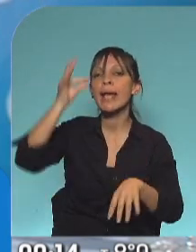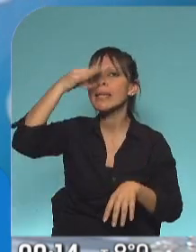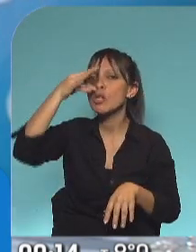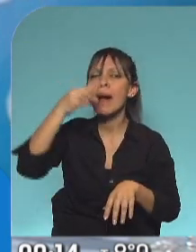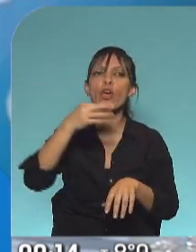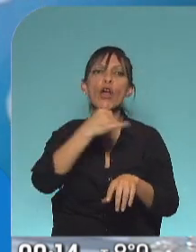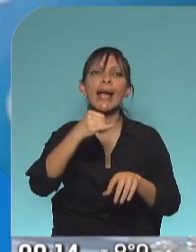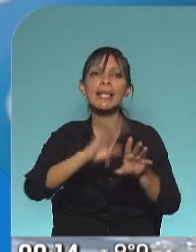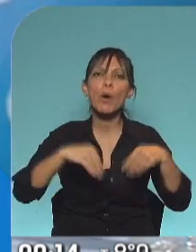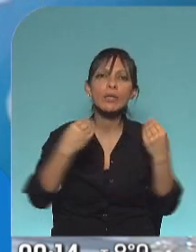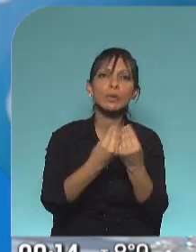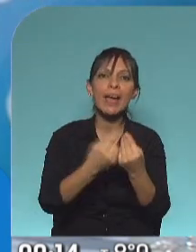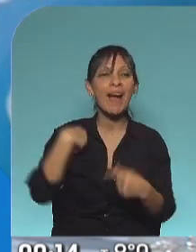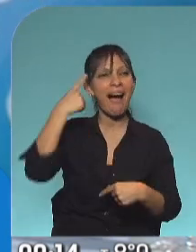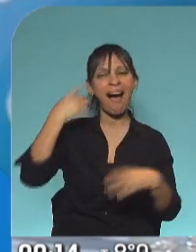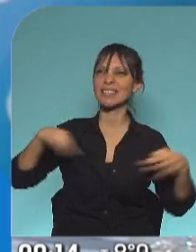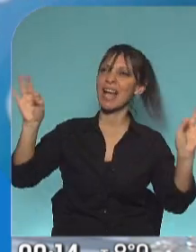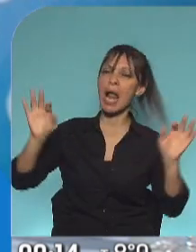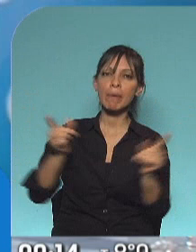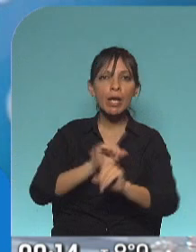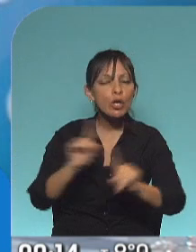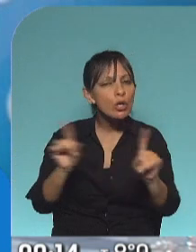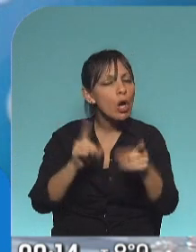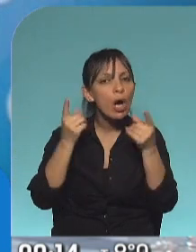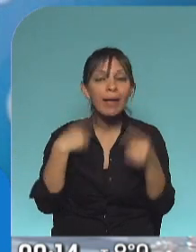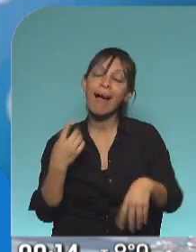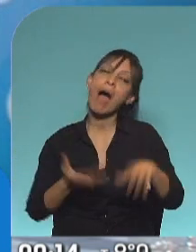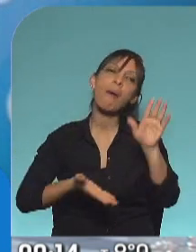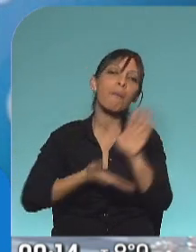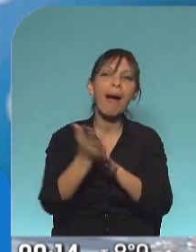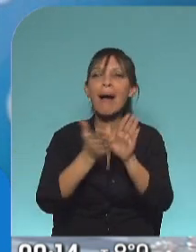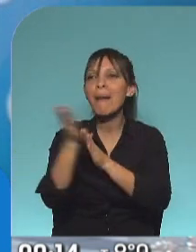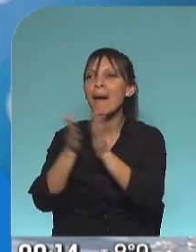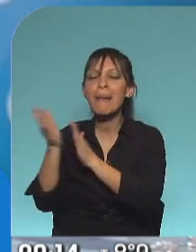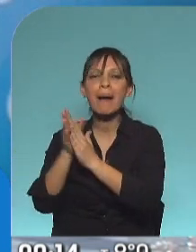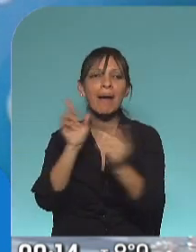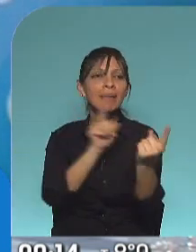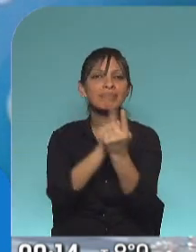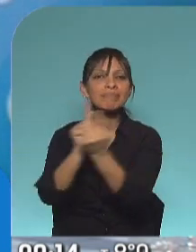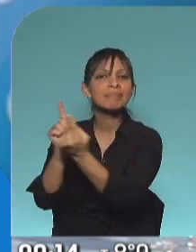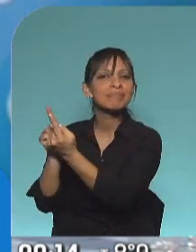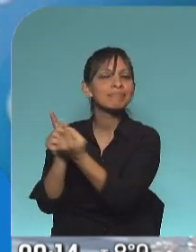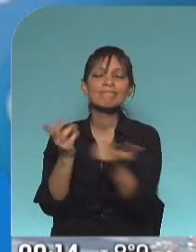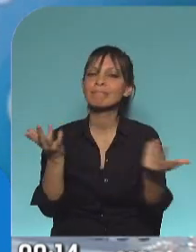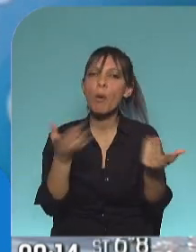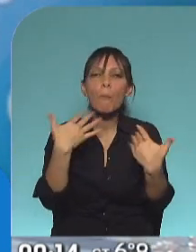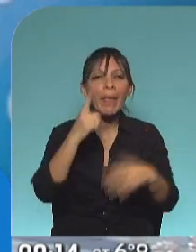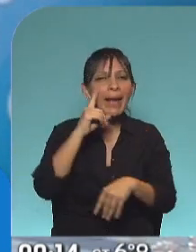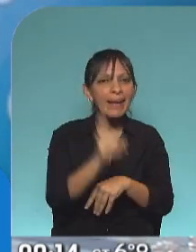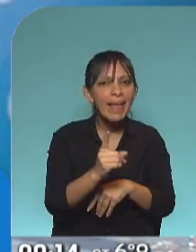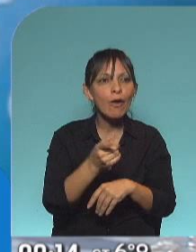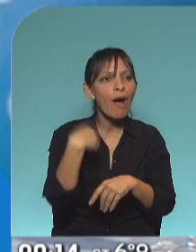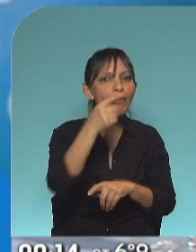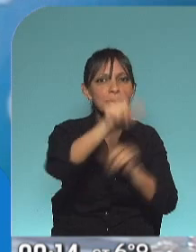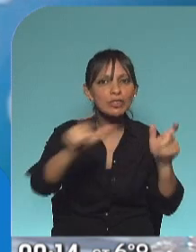negativo, pensamos que ya está solucionado el problema y volvemos a generar las acciones que nos ponen en riesgo,